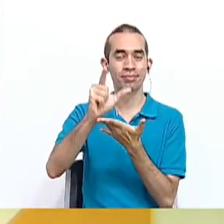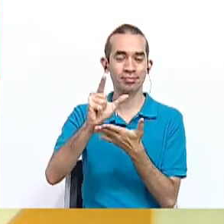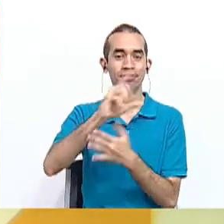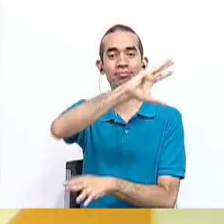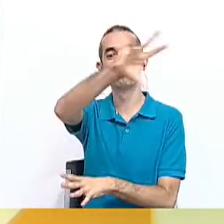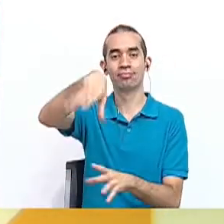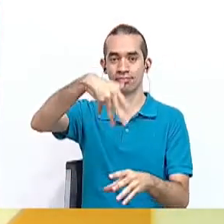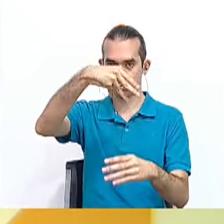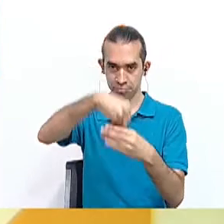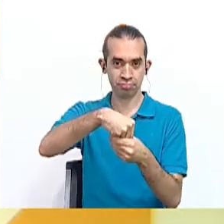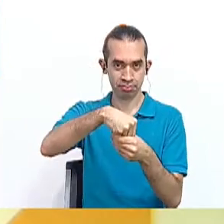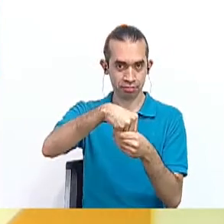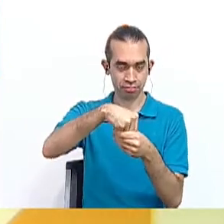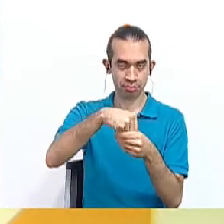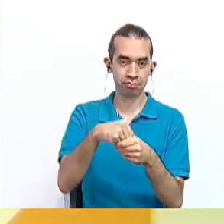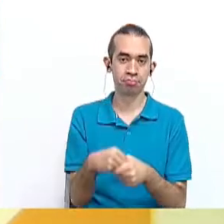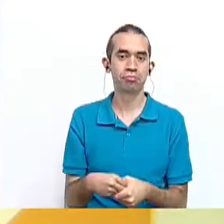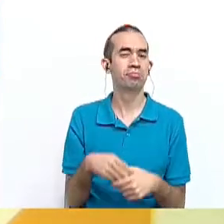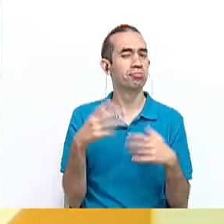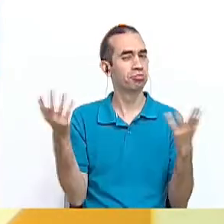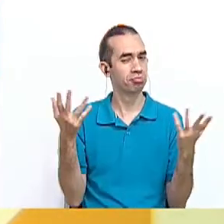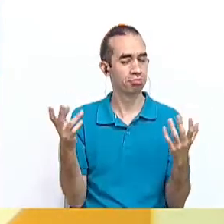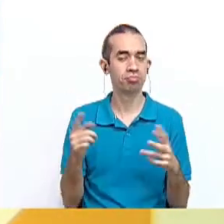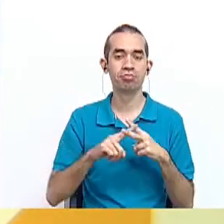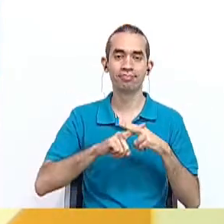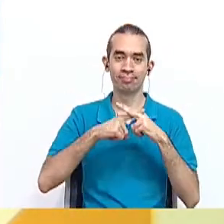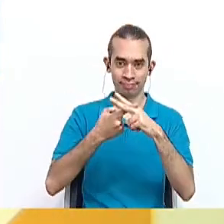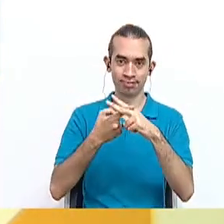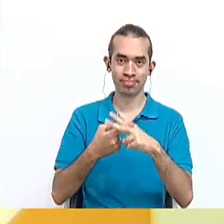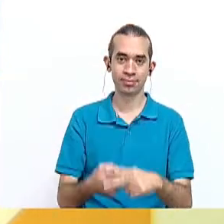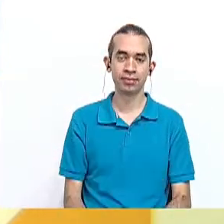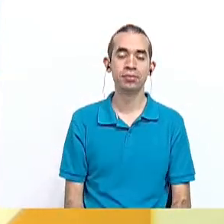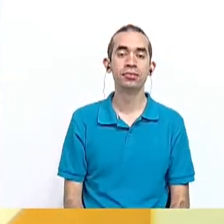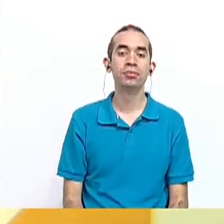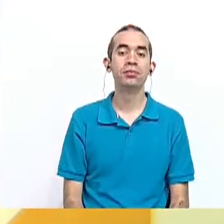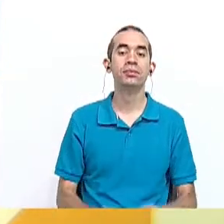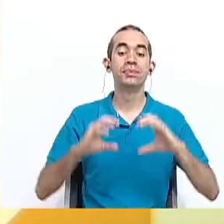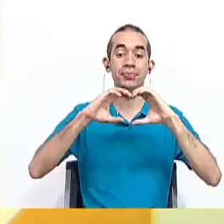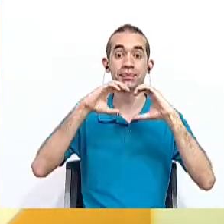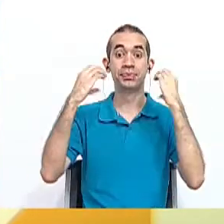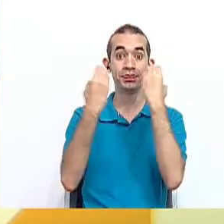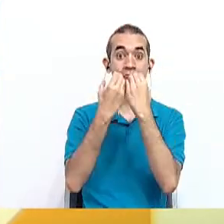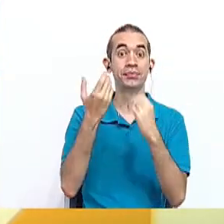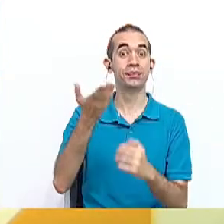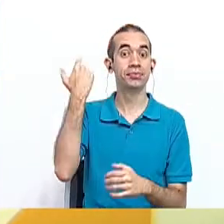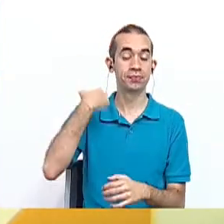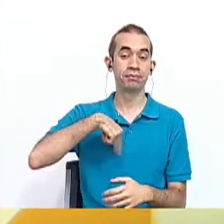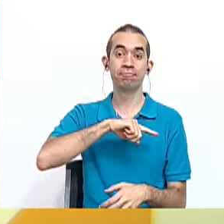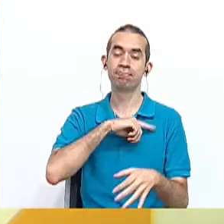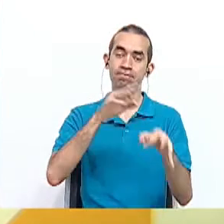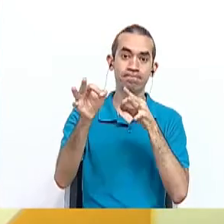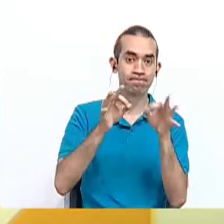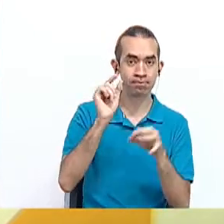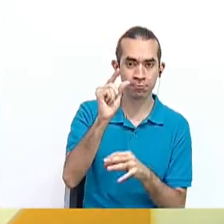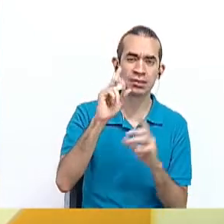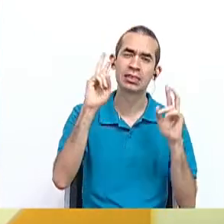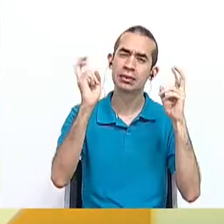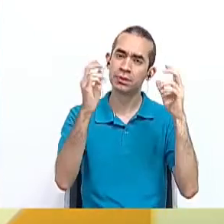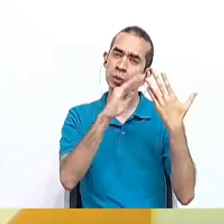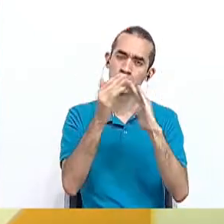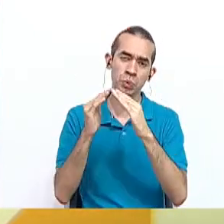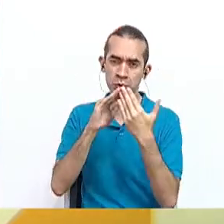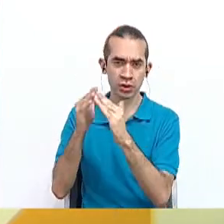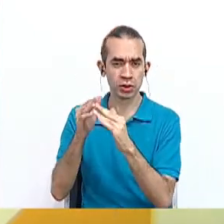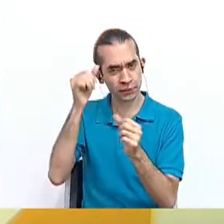incluye a todos. Vamos entonces iniciando. La clase anterior hablamos un poco sobre las poblaciones.